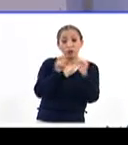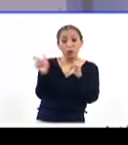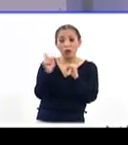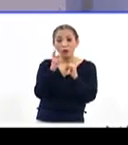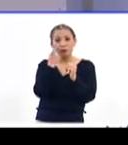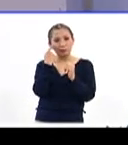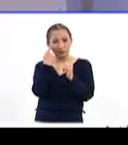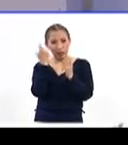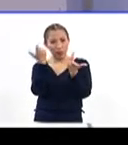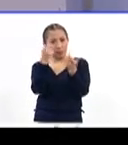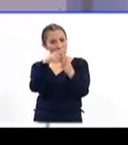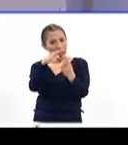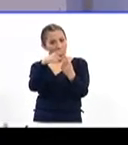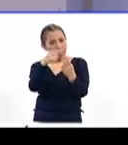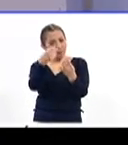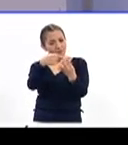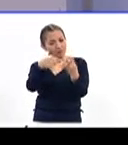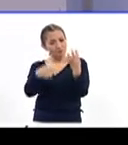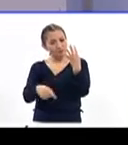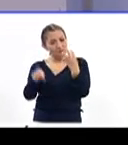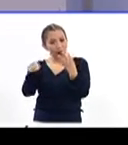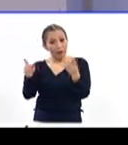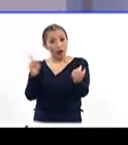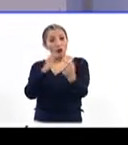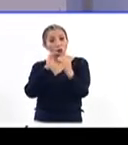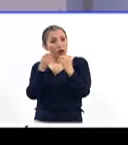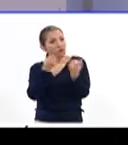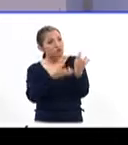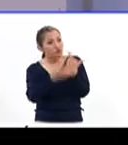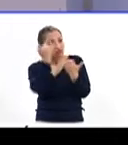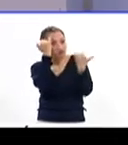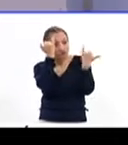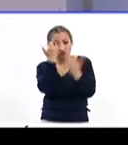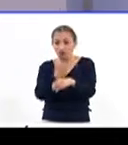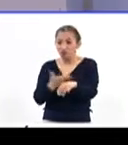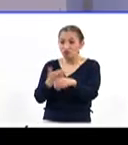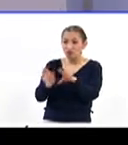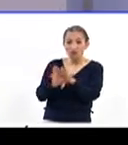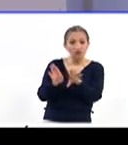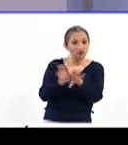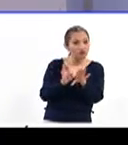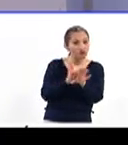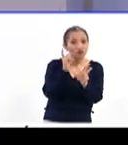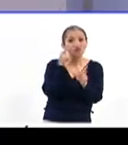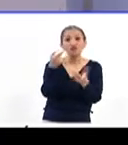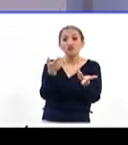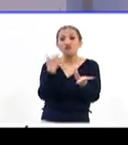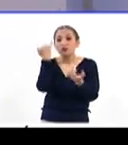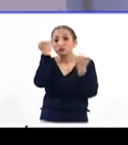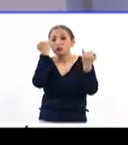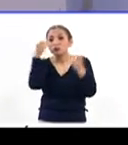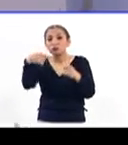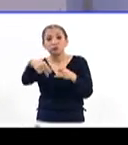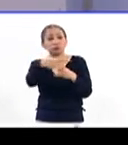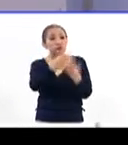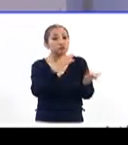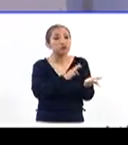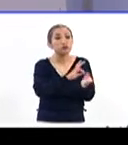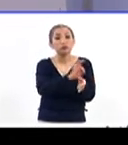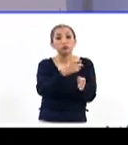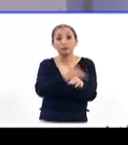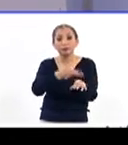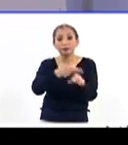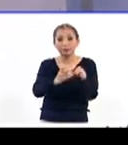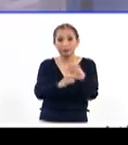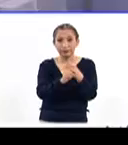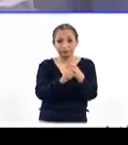se plantea el reto, hay un proceso de análisis de soluciones, es decir, se escuchan diferentes formas de aproximación a la